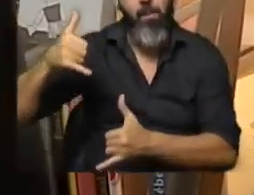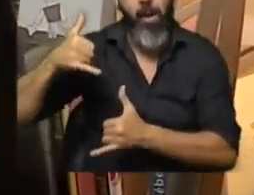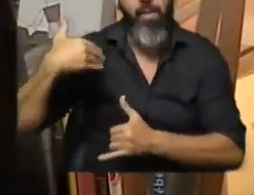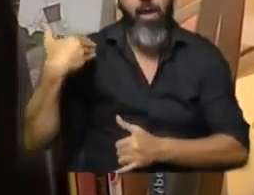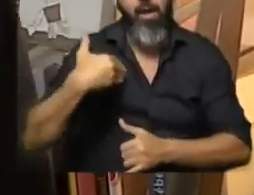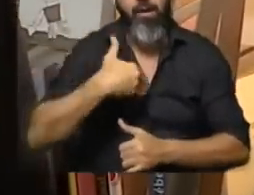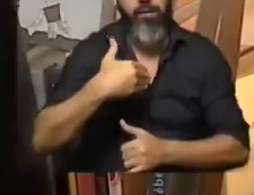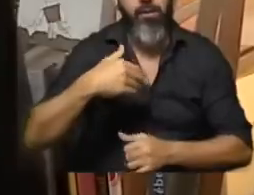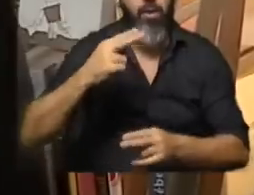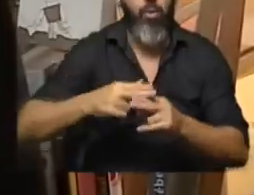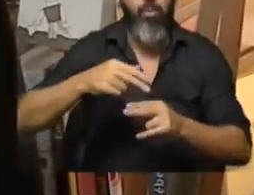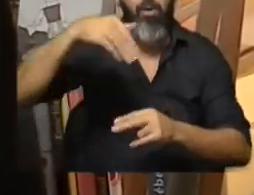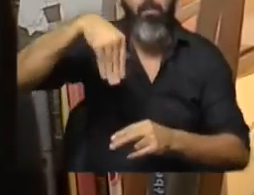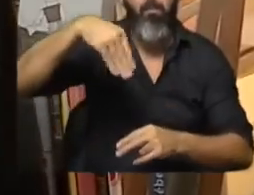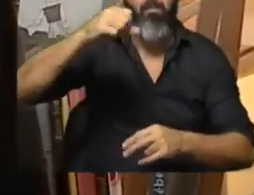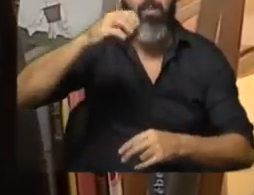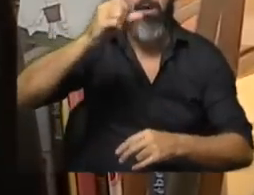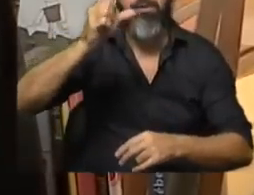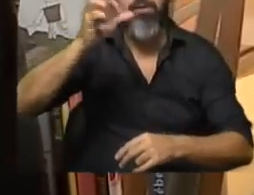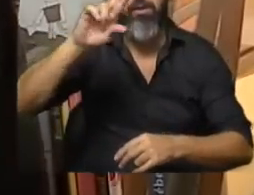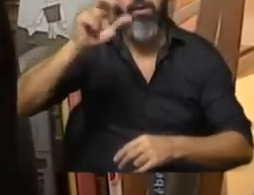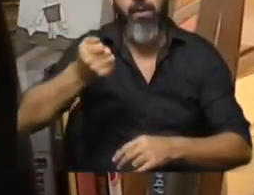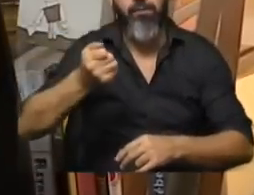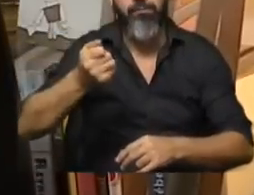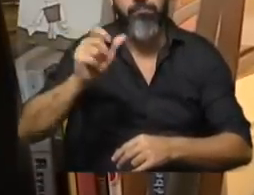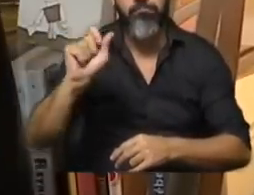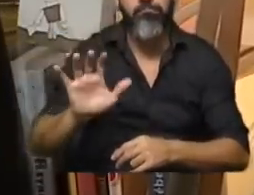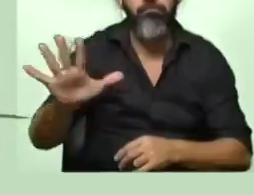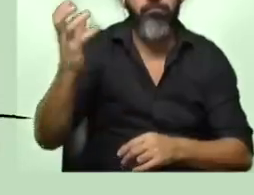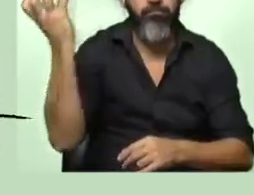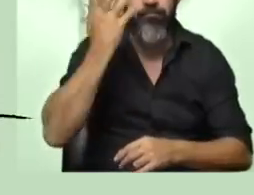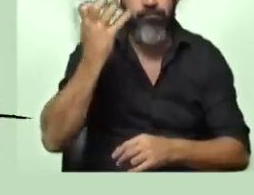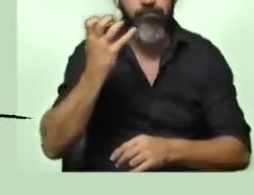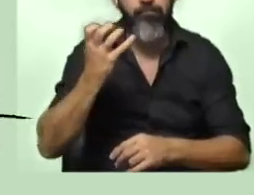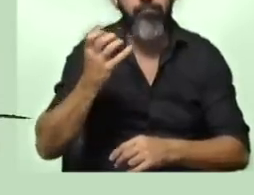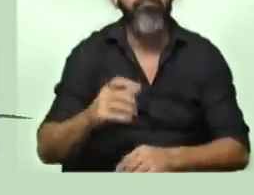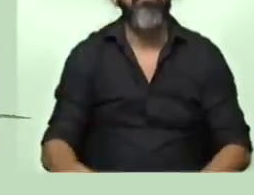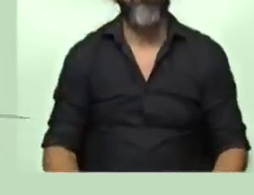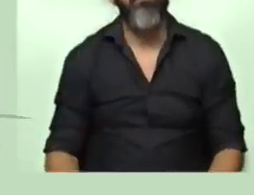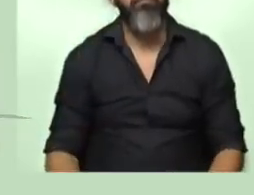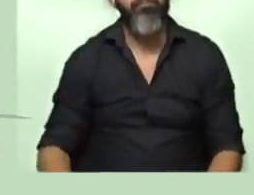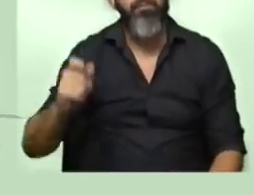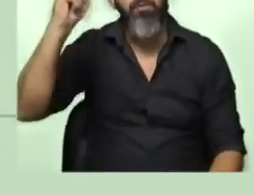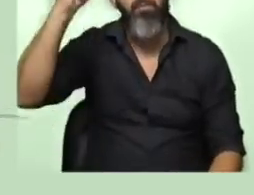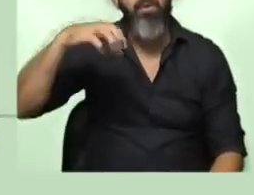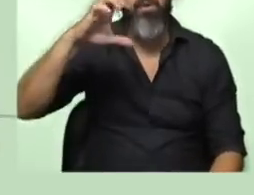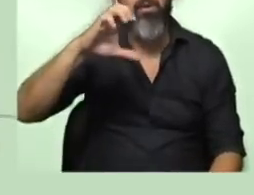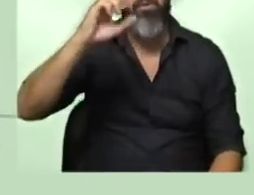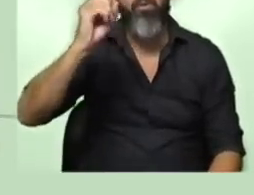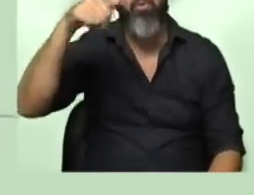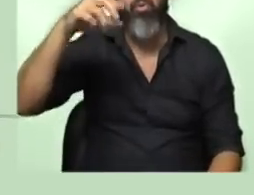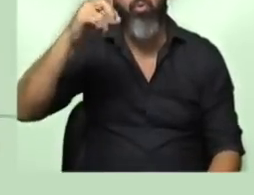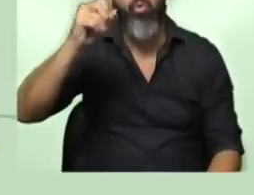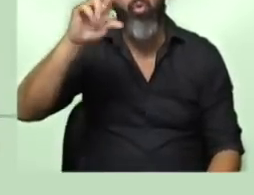macera en la época Entonces es una bien Además con particularidades que lo hacen más en la plataforma plan cóndor.org